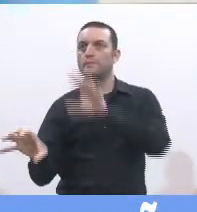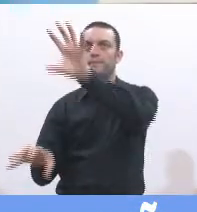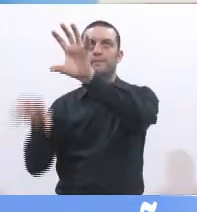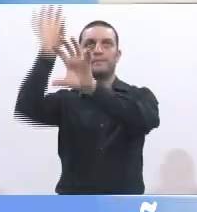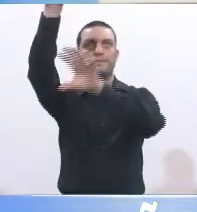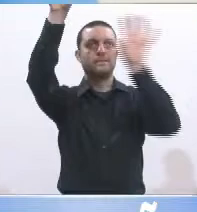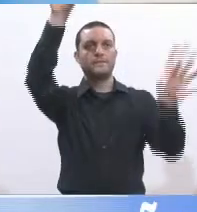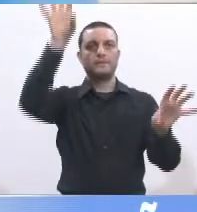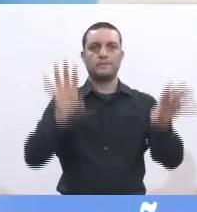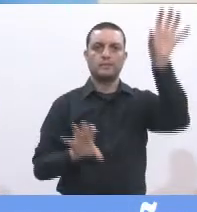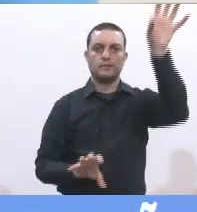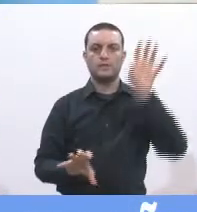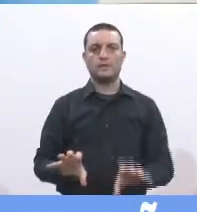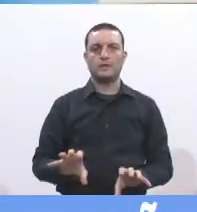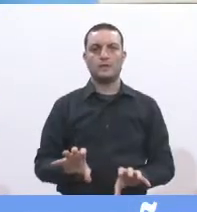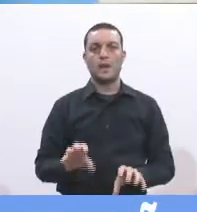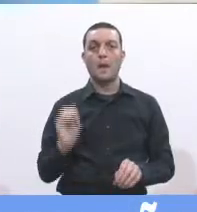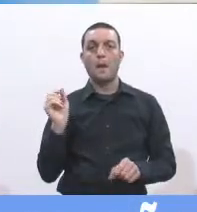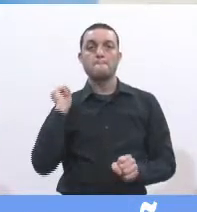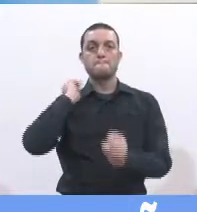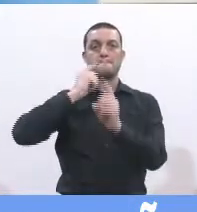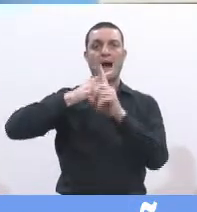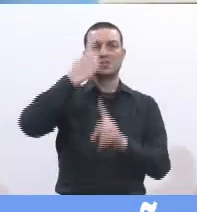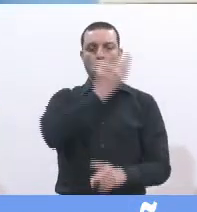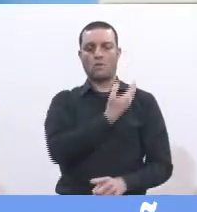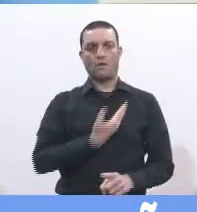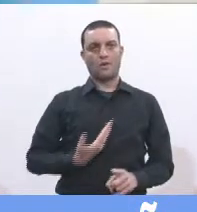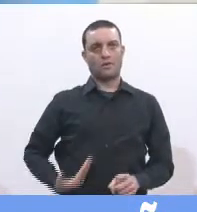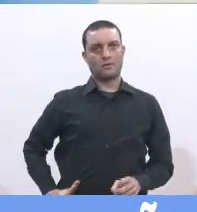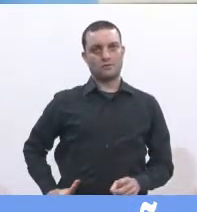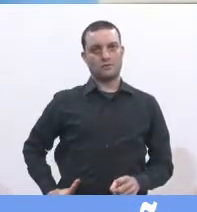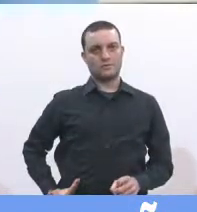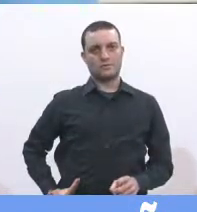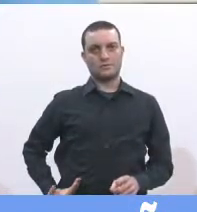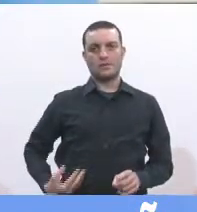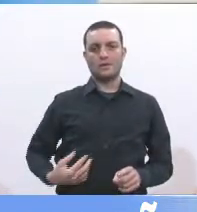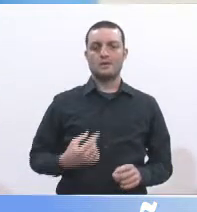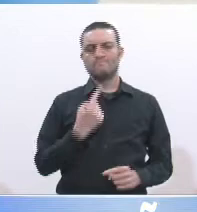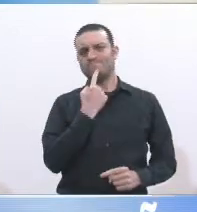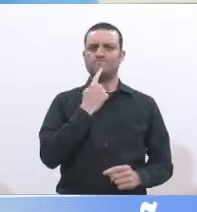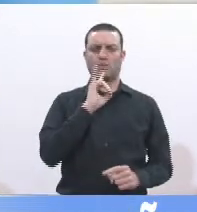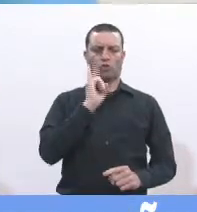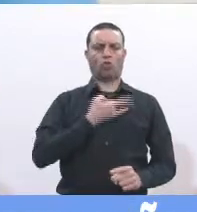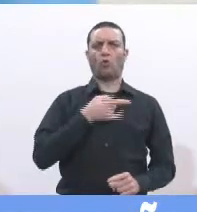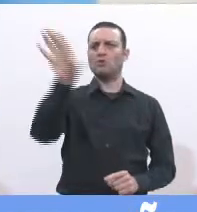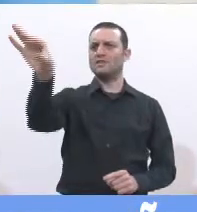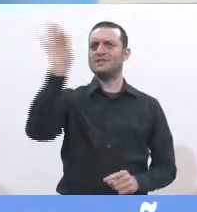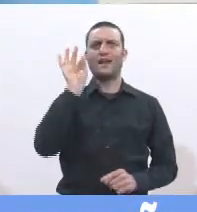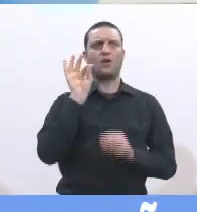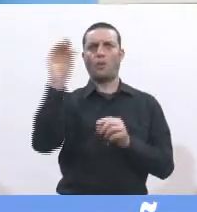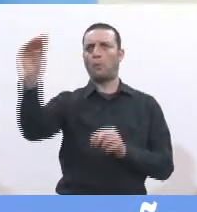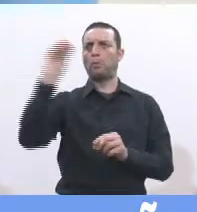decide discrecionalmente, arbitrariamente, intespectivamente, sacarle recursos a una provincia para dárselo a